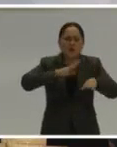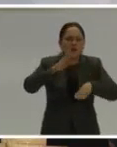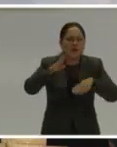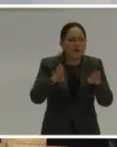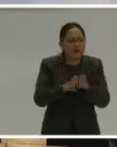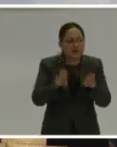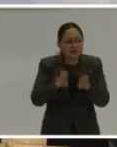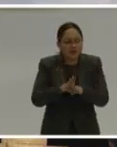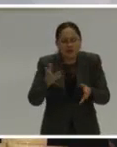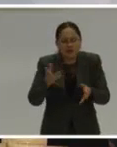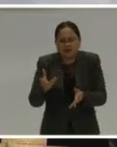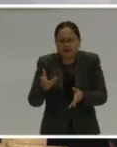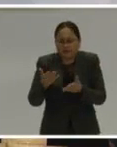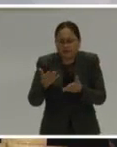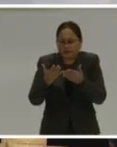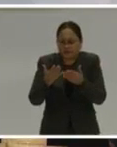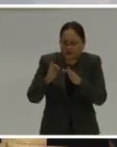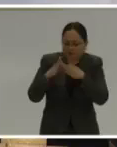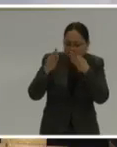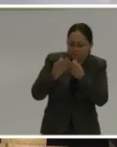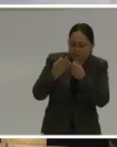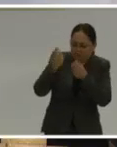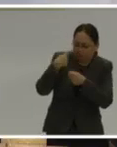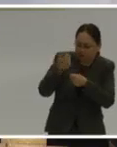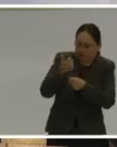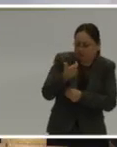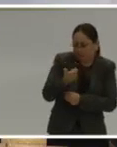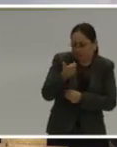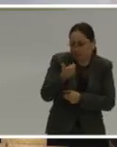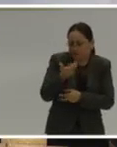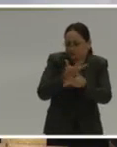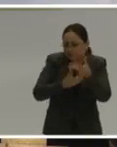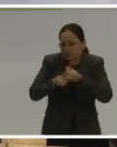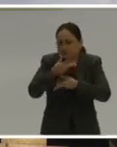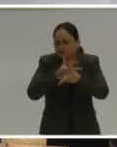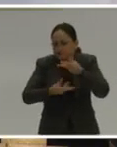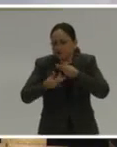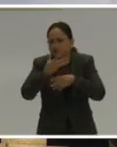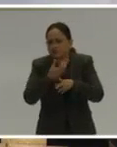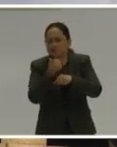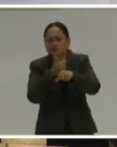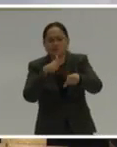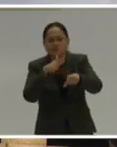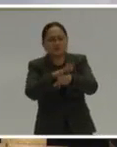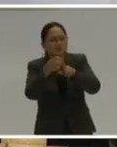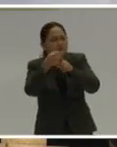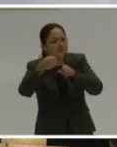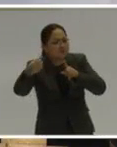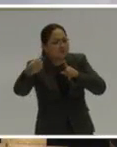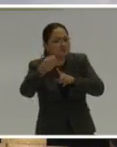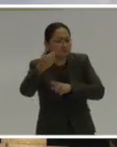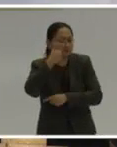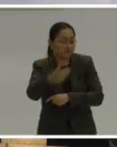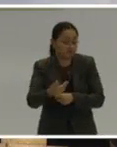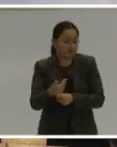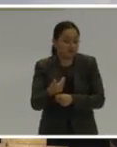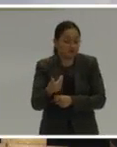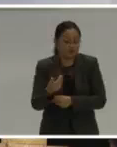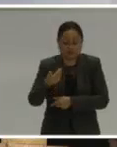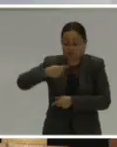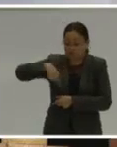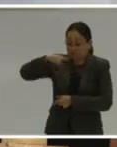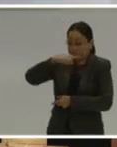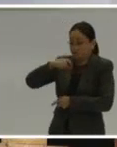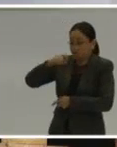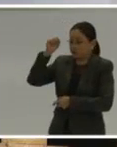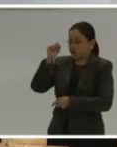administración de los recursos, ¿no? No es que había, ustedes en eso, pues, y también nosotros en la